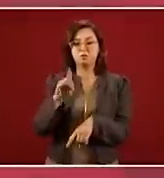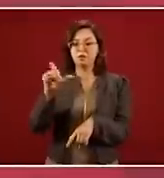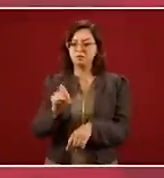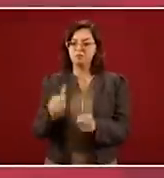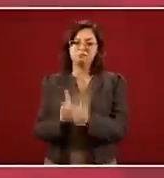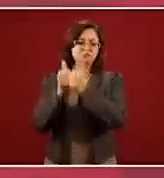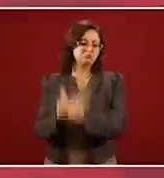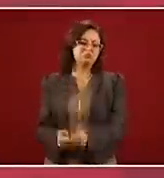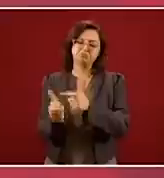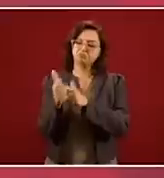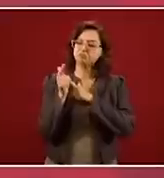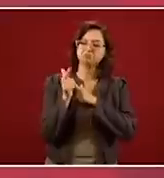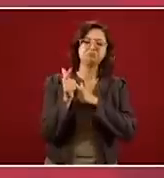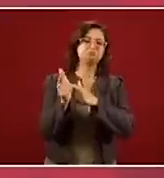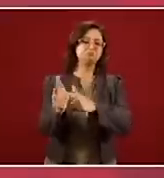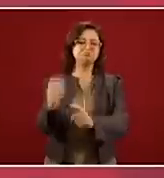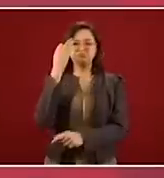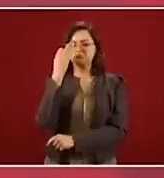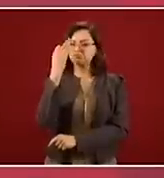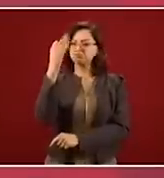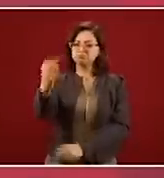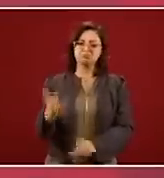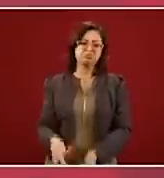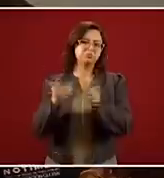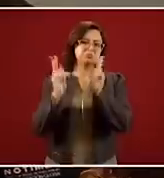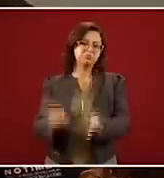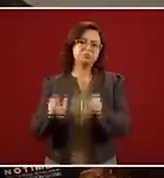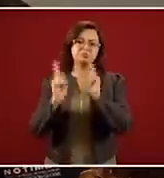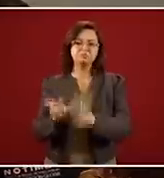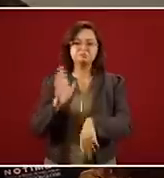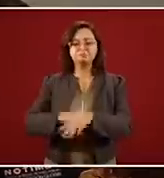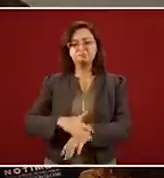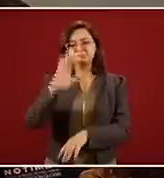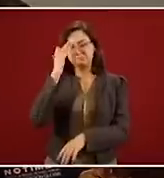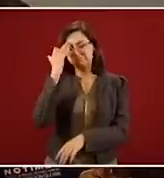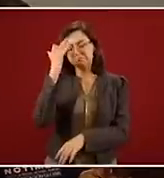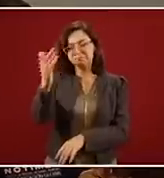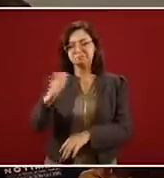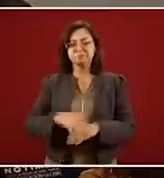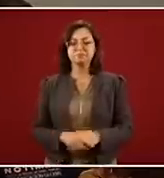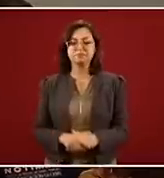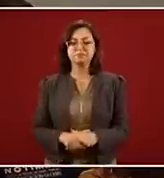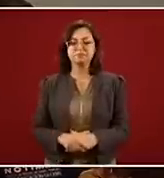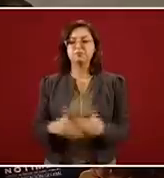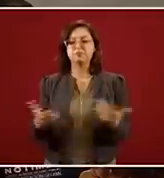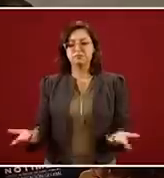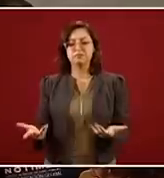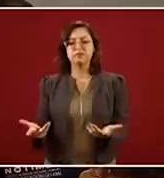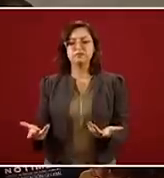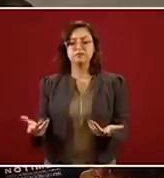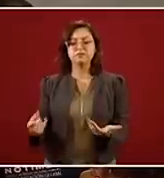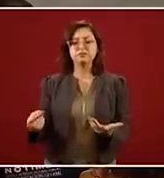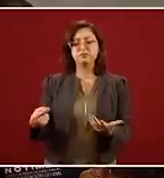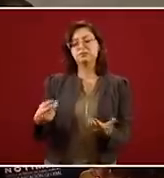todo lo que haga falta, si les parece. Entonces, esa sería la mecánica, esa sería la